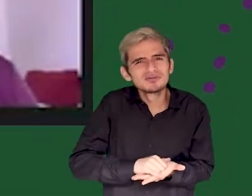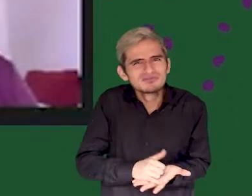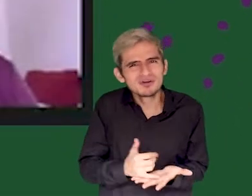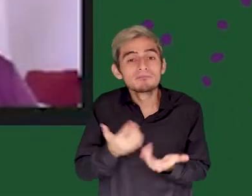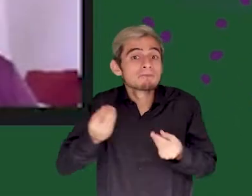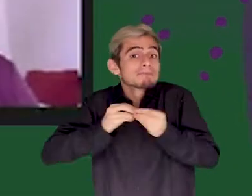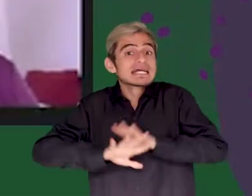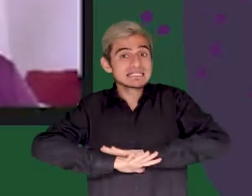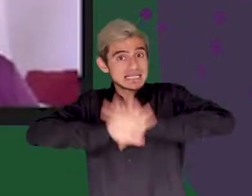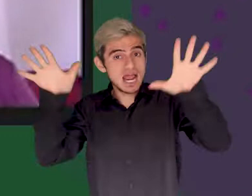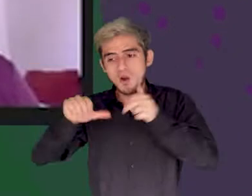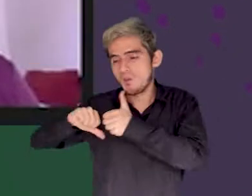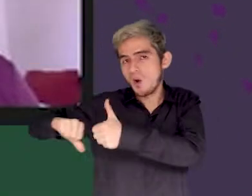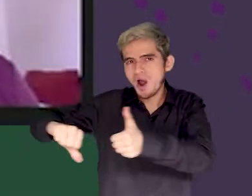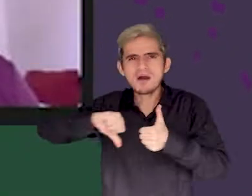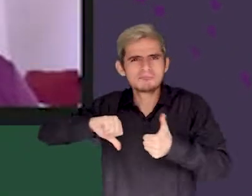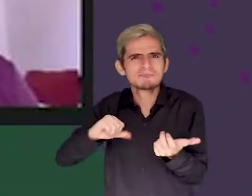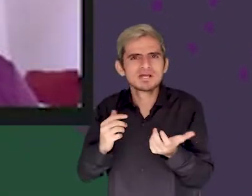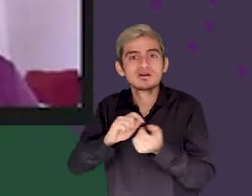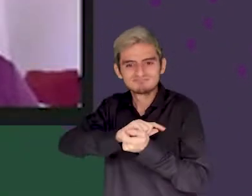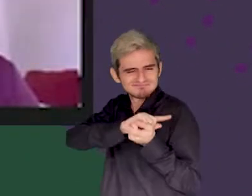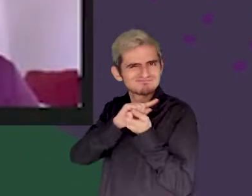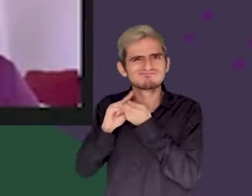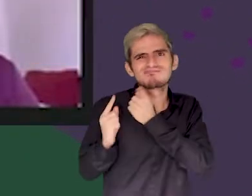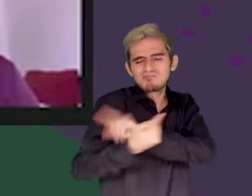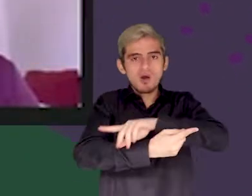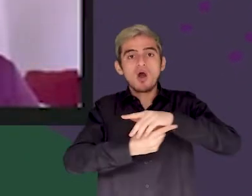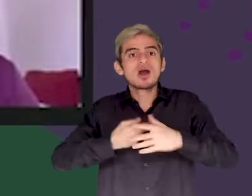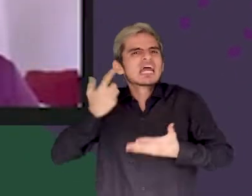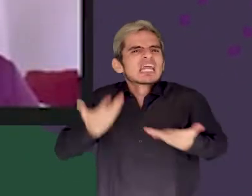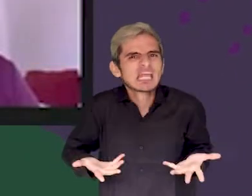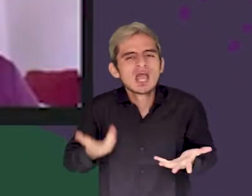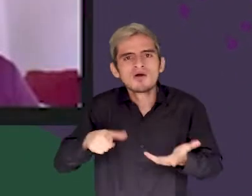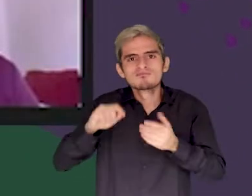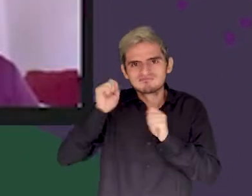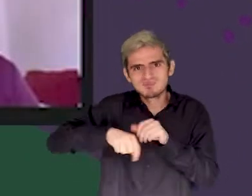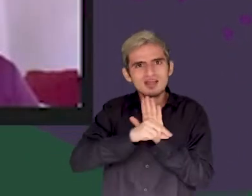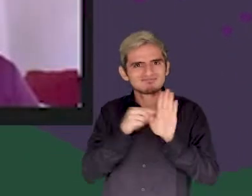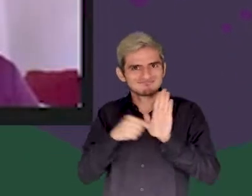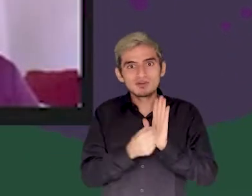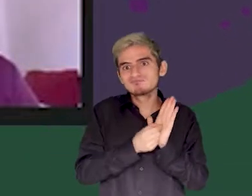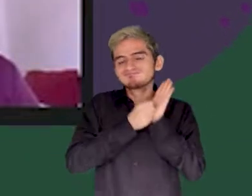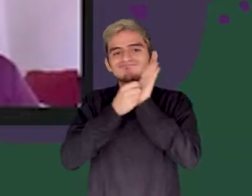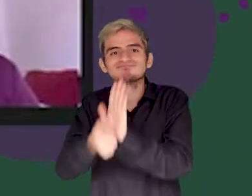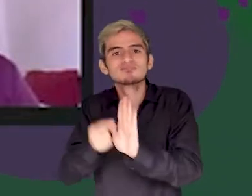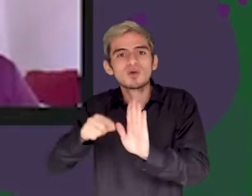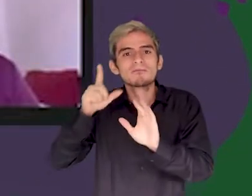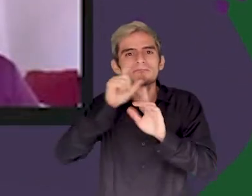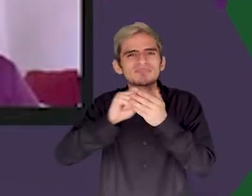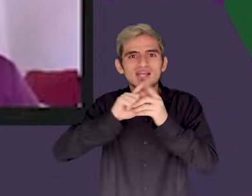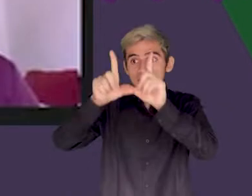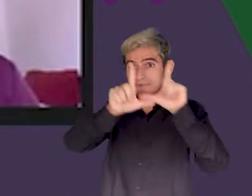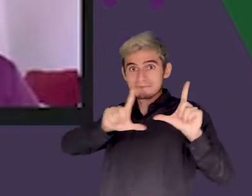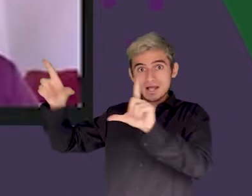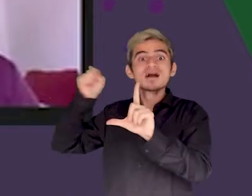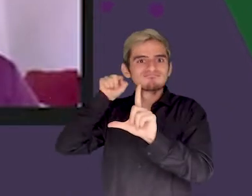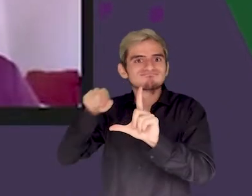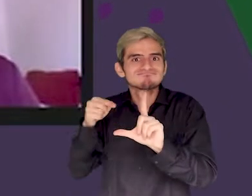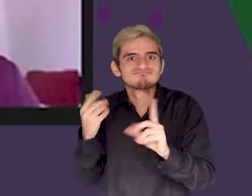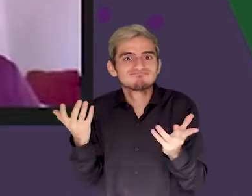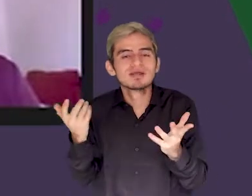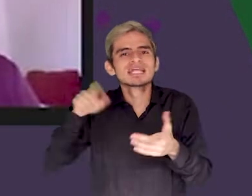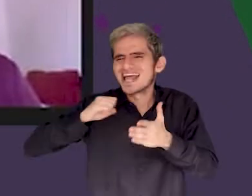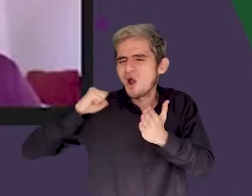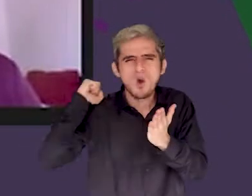los comportamientos se cambian, pero se cambian con referentes. ¿Y dónde están los referentes ahora? En el audiovisual.